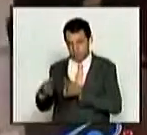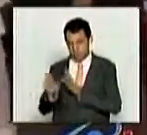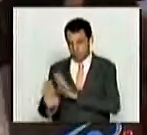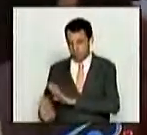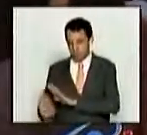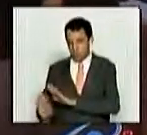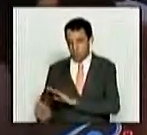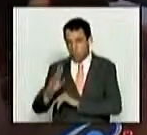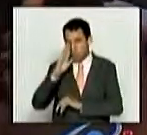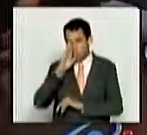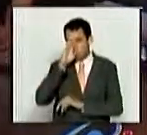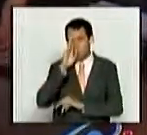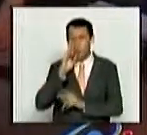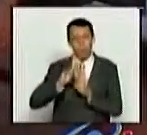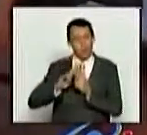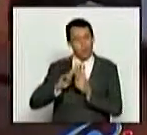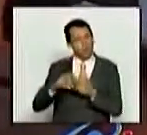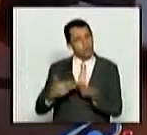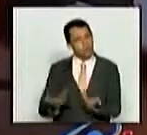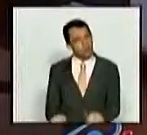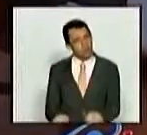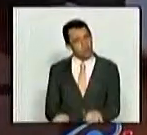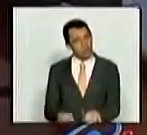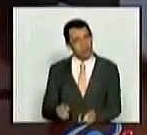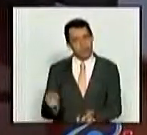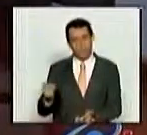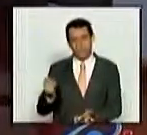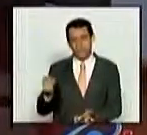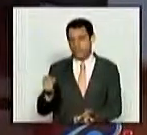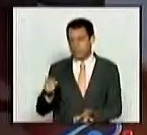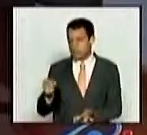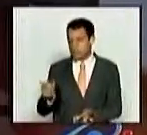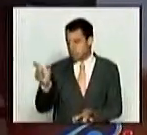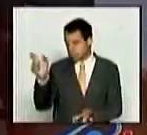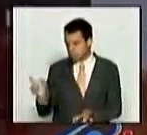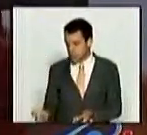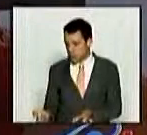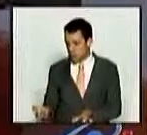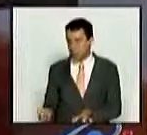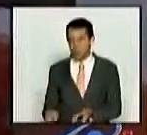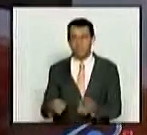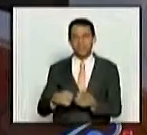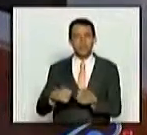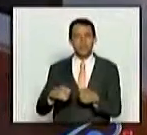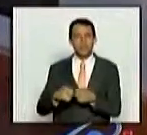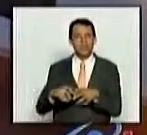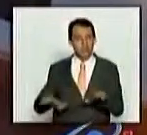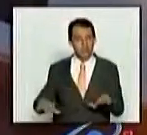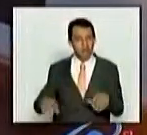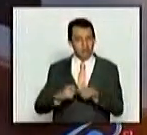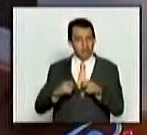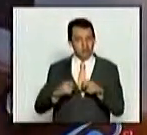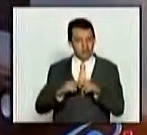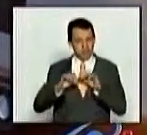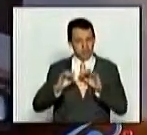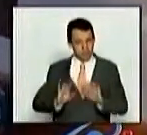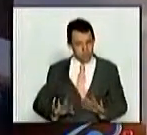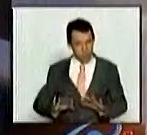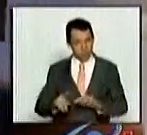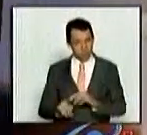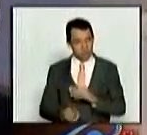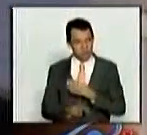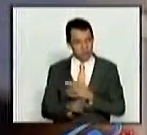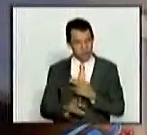paciente. Ok, lo que estamos viendo allí es un electroacupuntor. Lo que hace es trabajar con